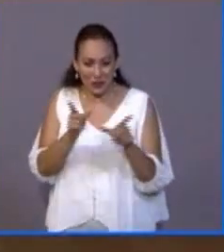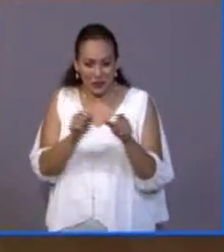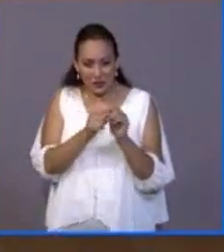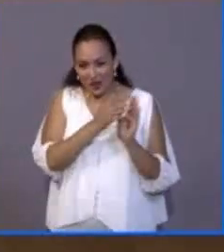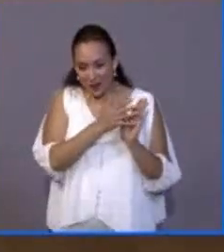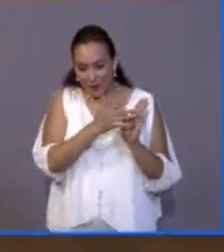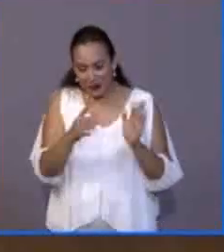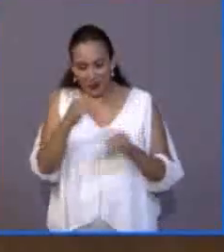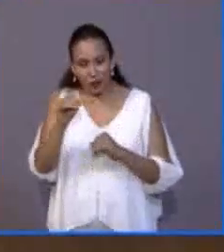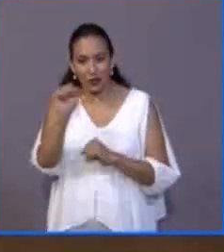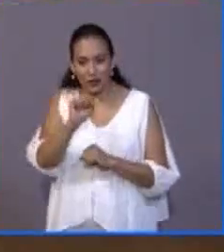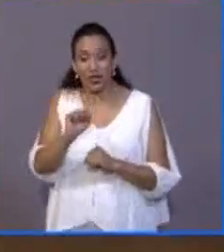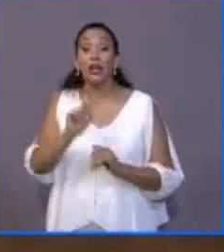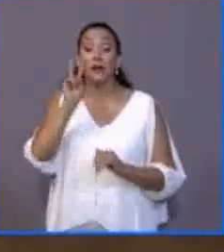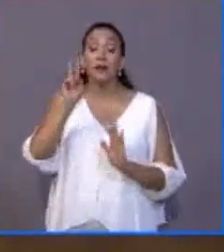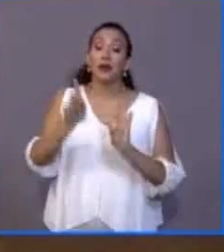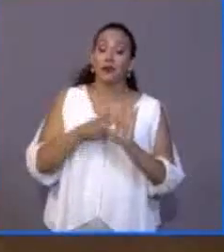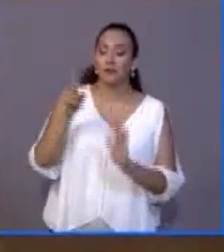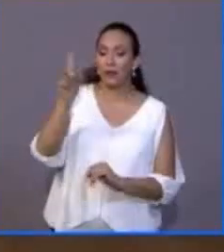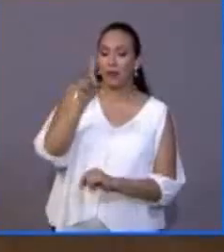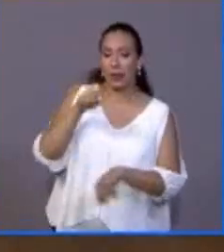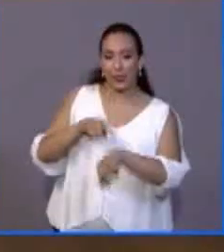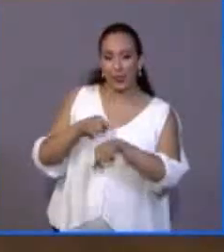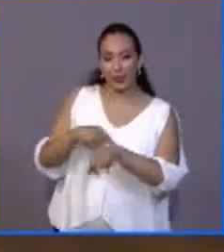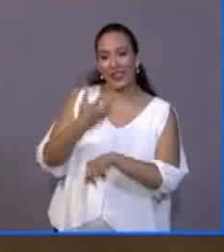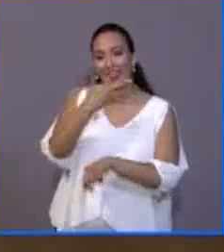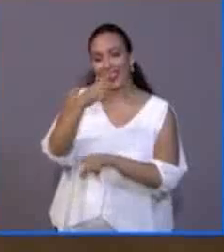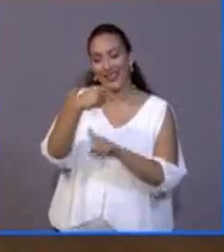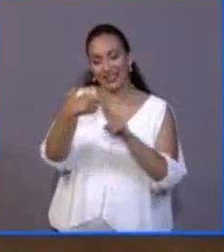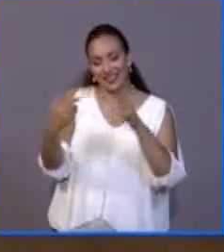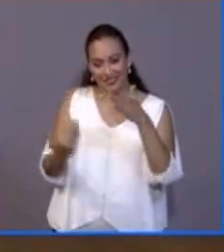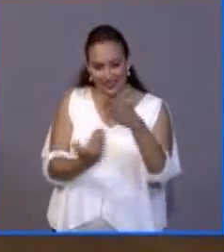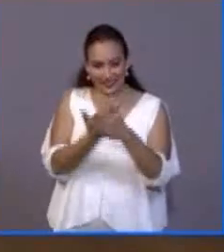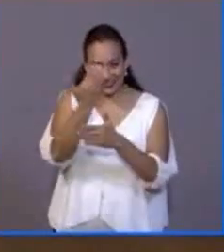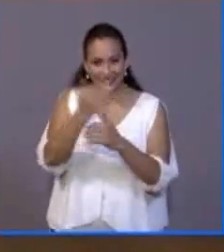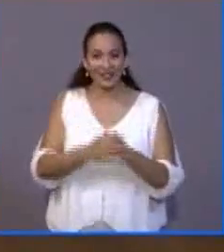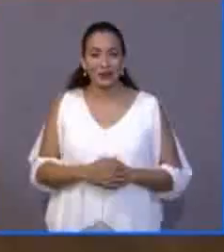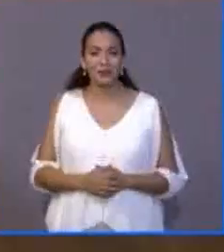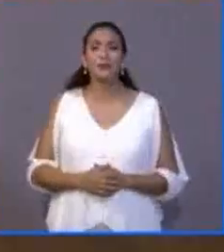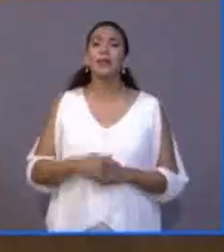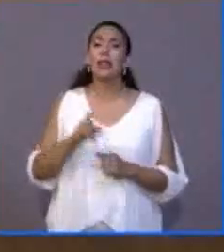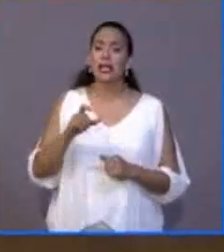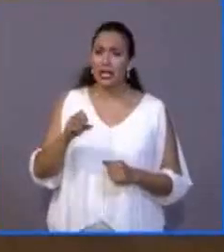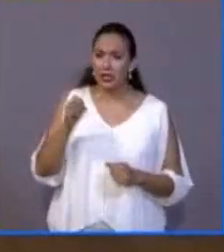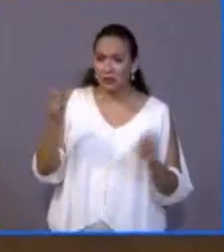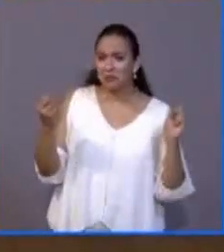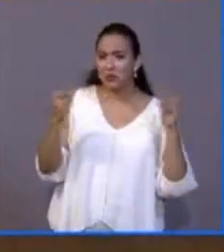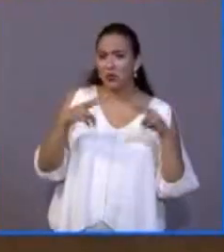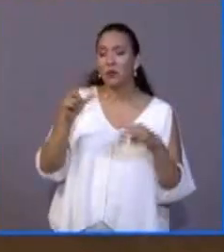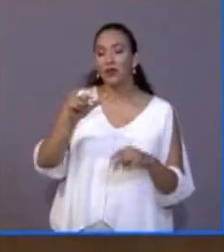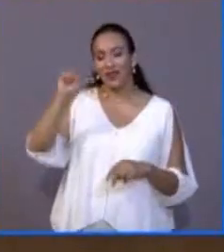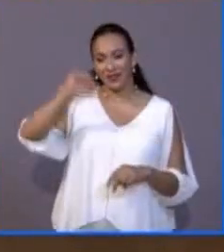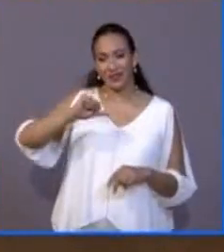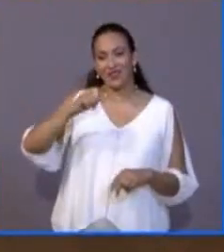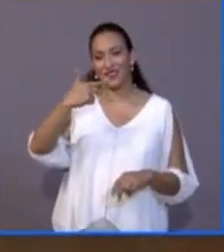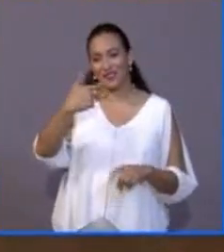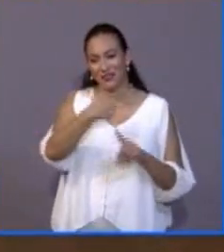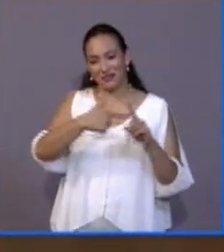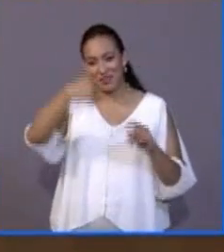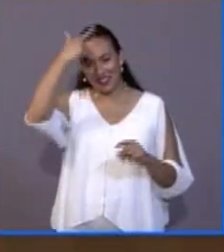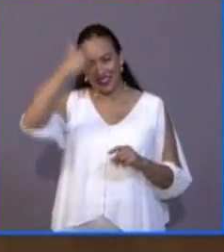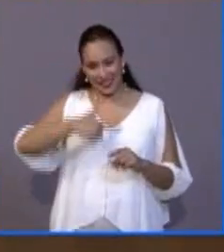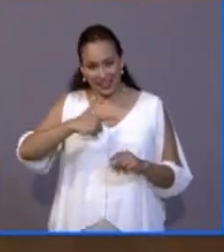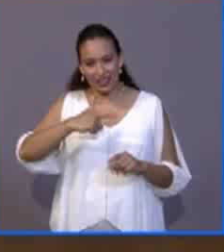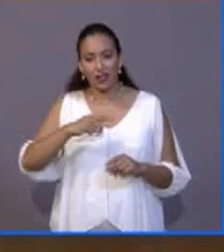Judicial de la Federación, con su repetición el domingo a las 10:30 de la mañana. Y tenemos una cita también hoy en punto de las 20:30